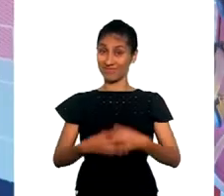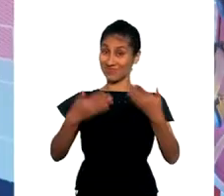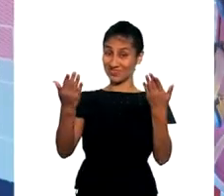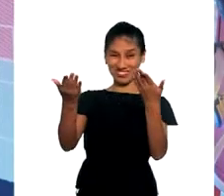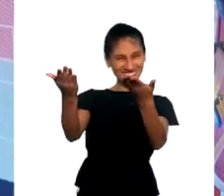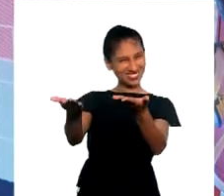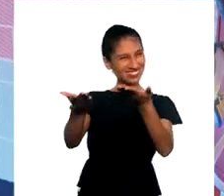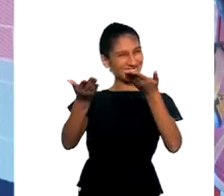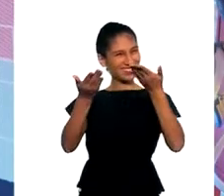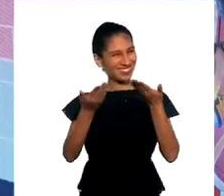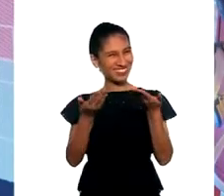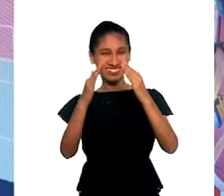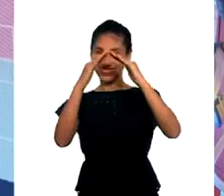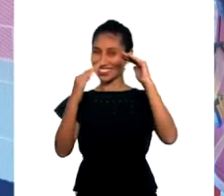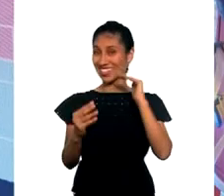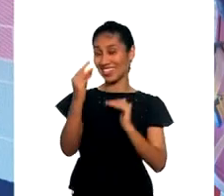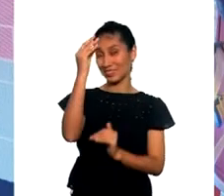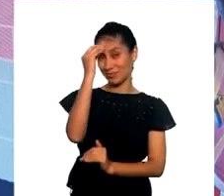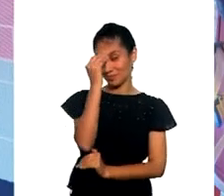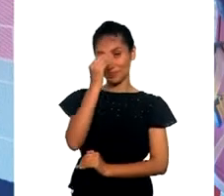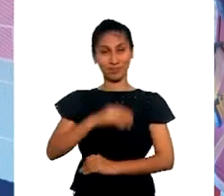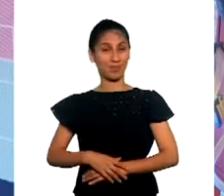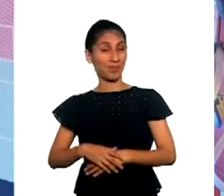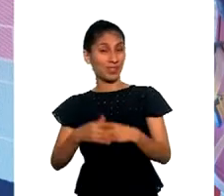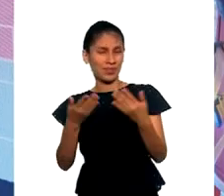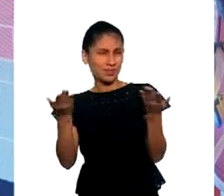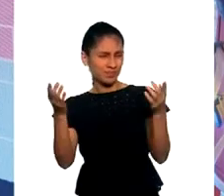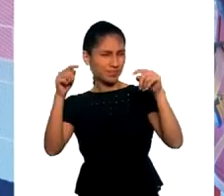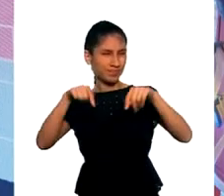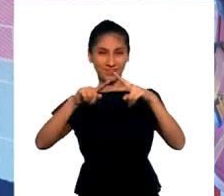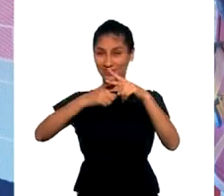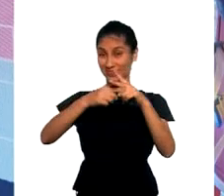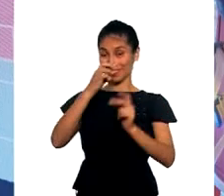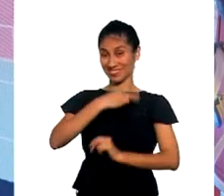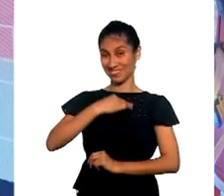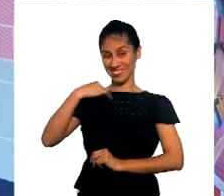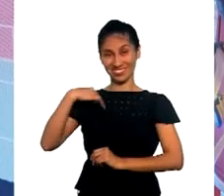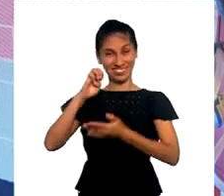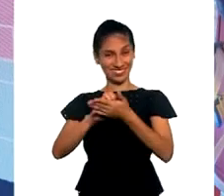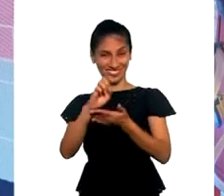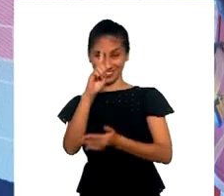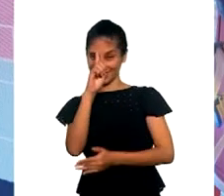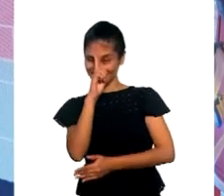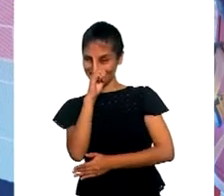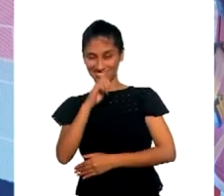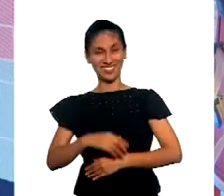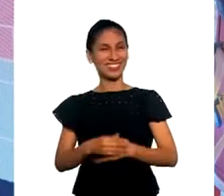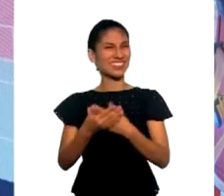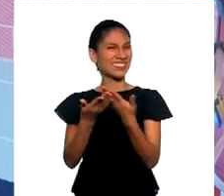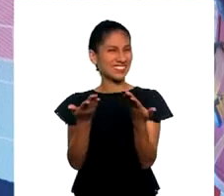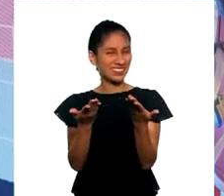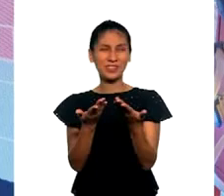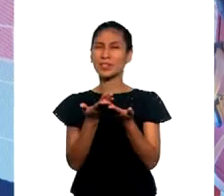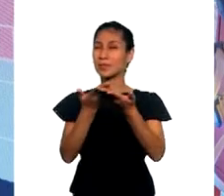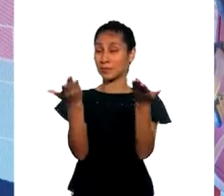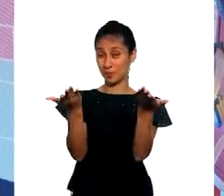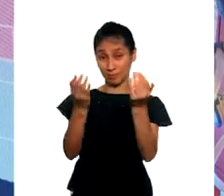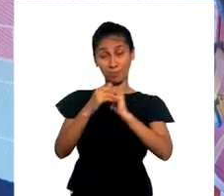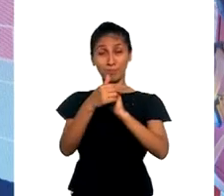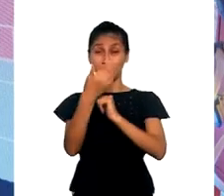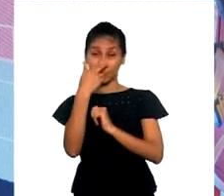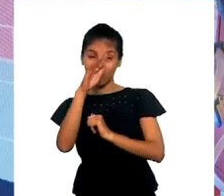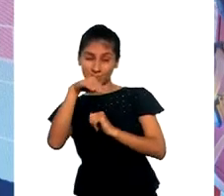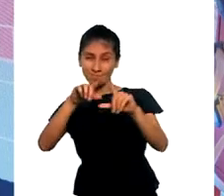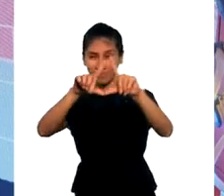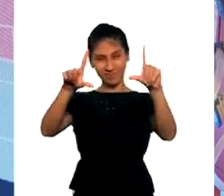bienvenidas y bienvenidos a aprende en casa esta es una iniciativa del ministerio de educación creada para que